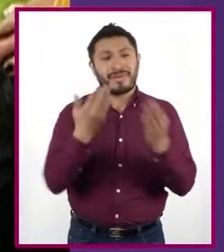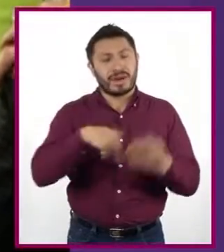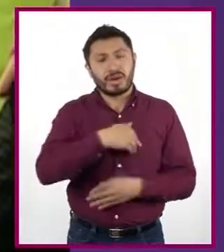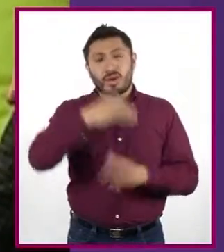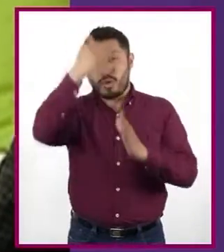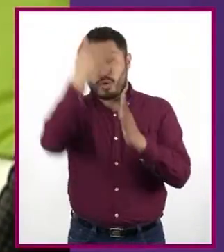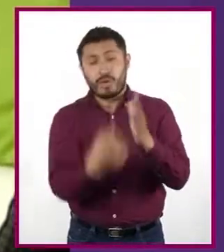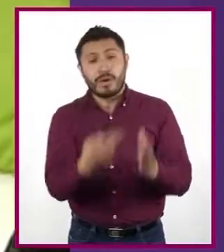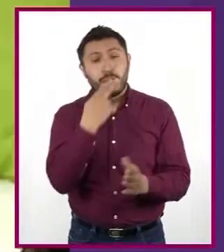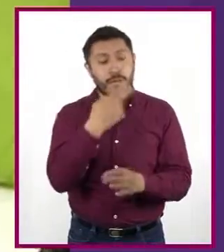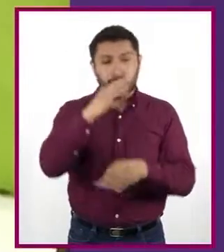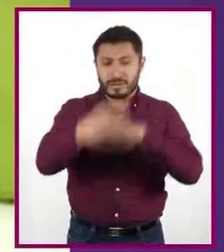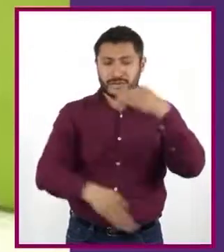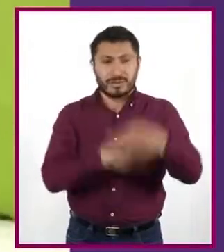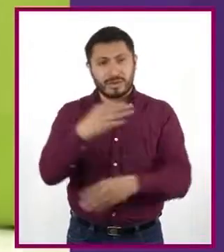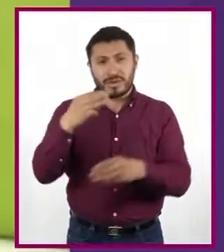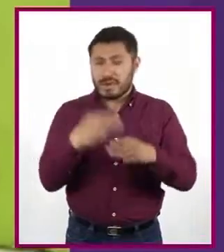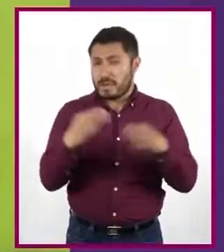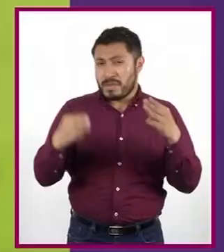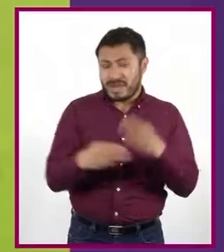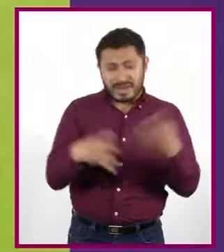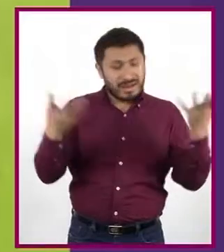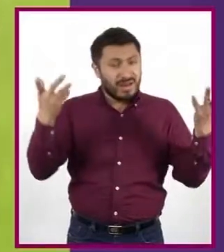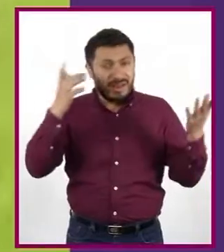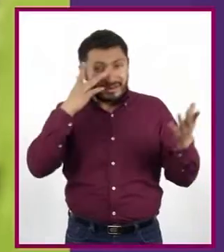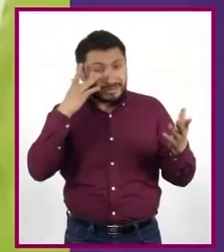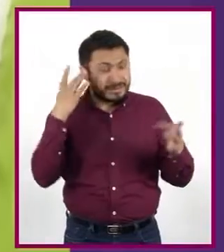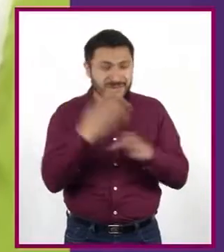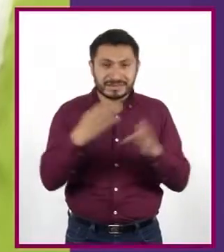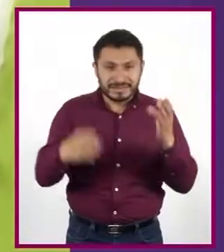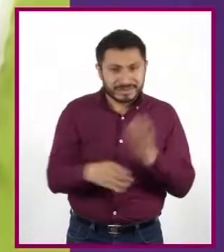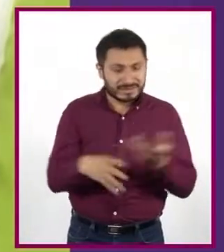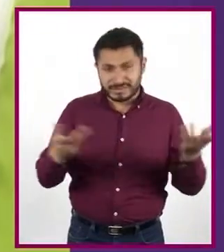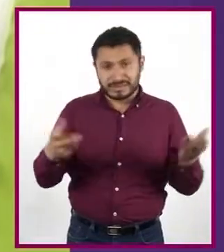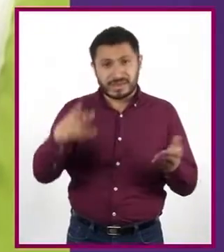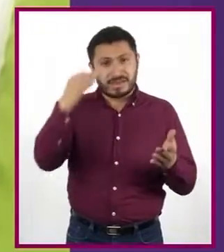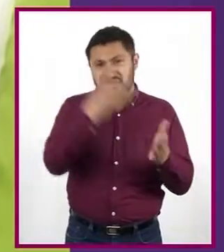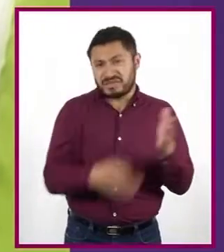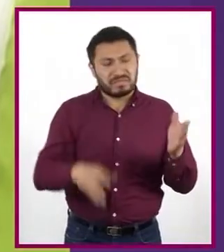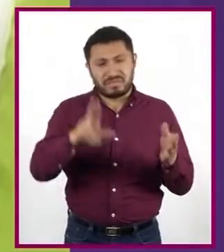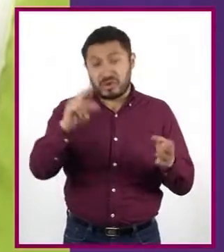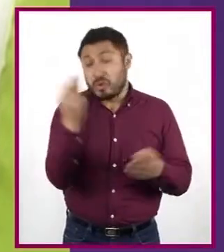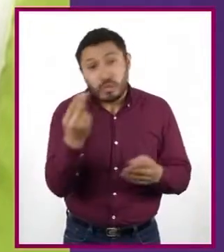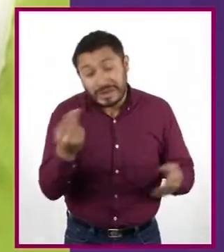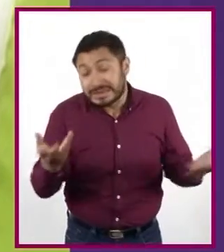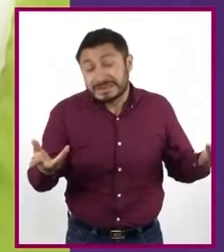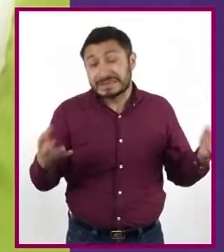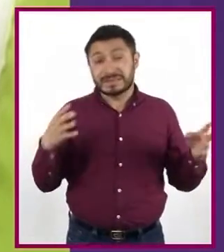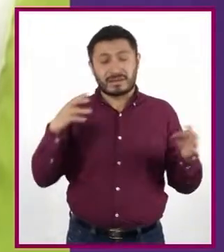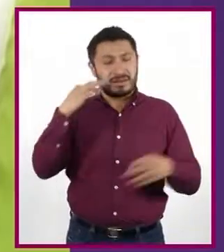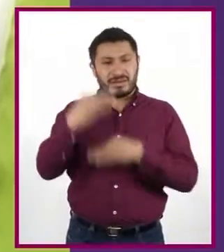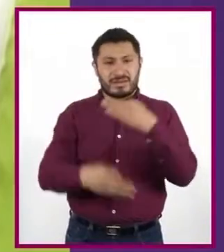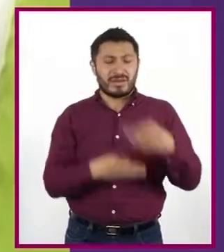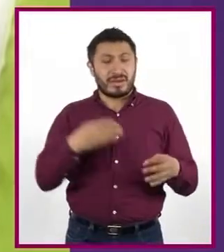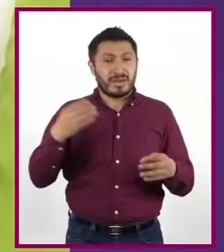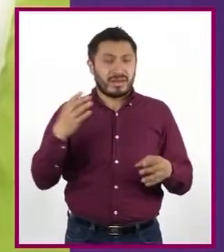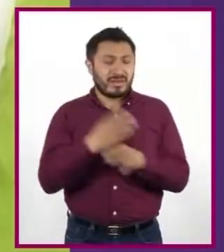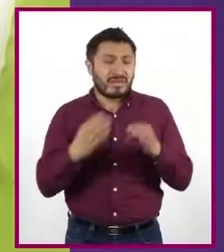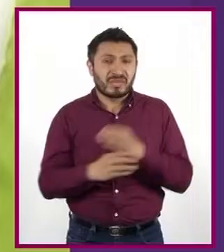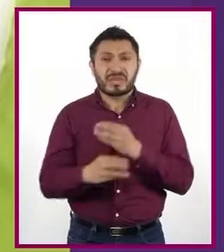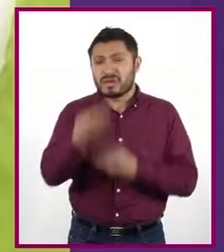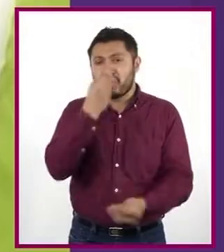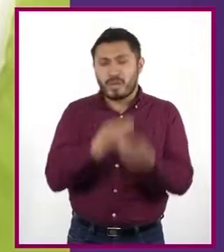uso de todo tipo, digamos así, de empaques que no hagan falta, de todo tipo de comida